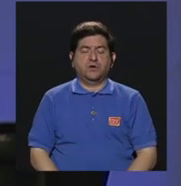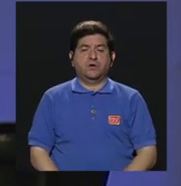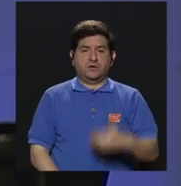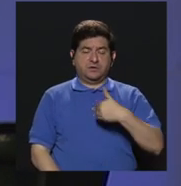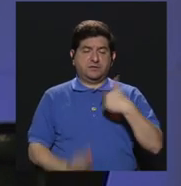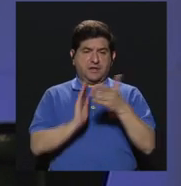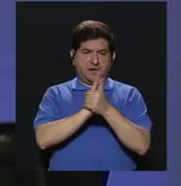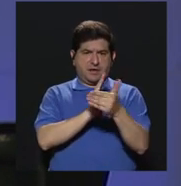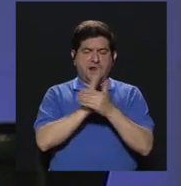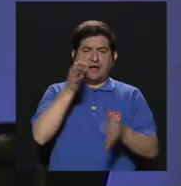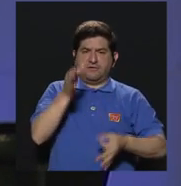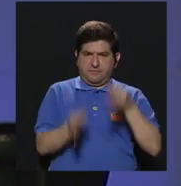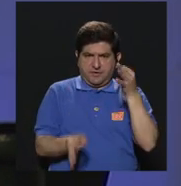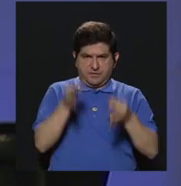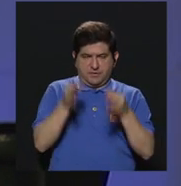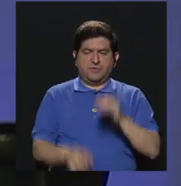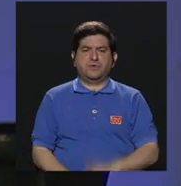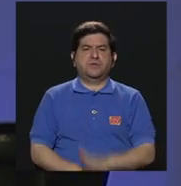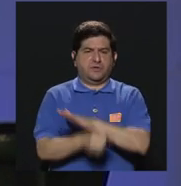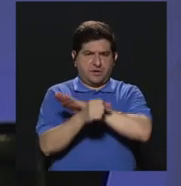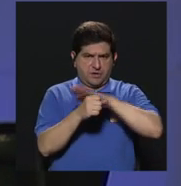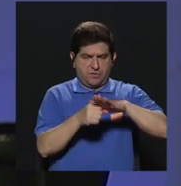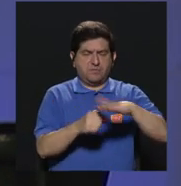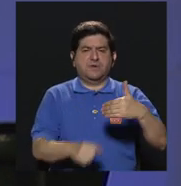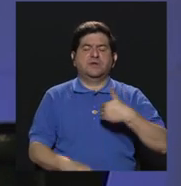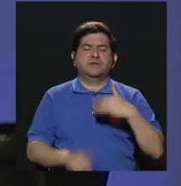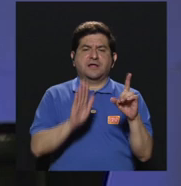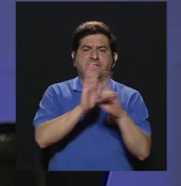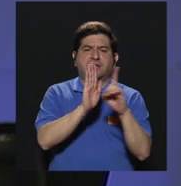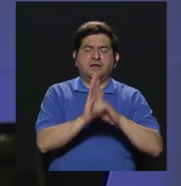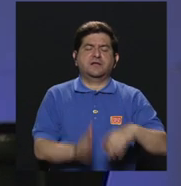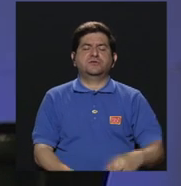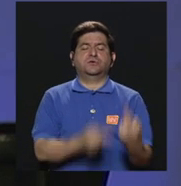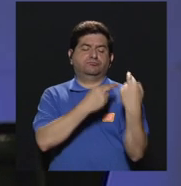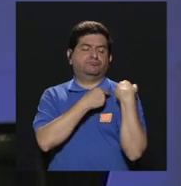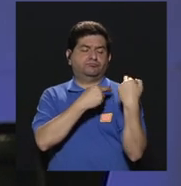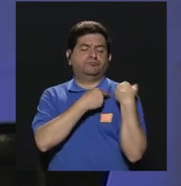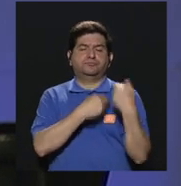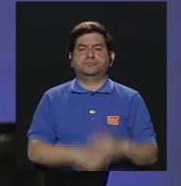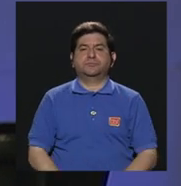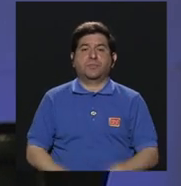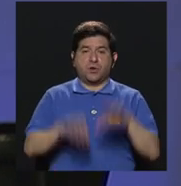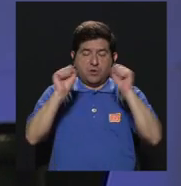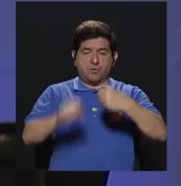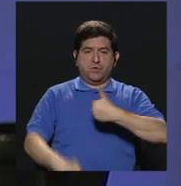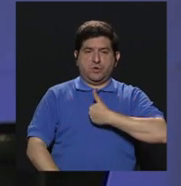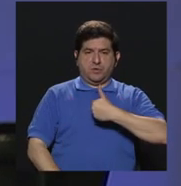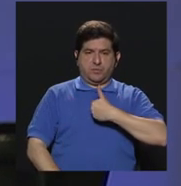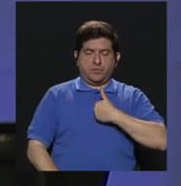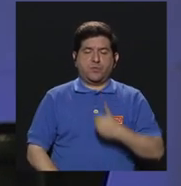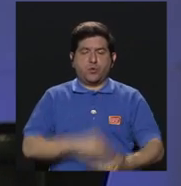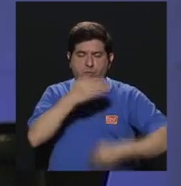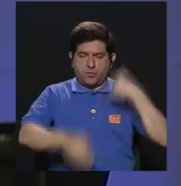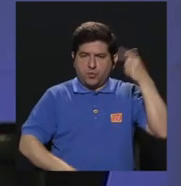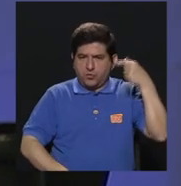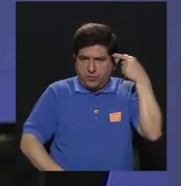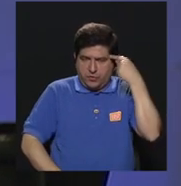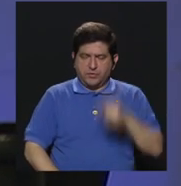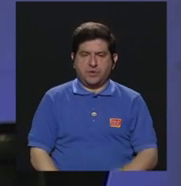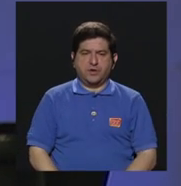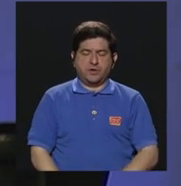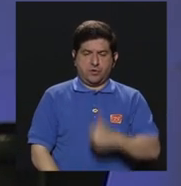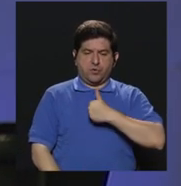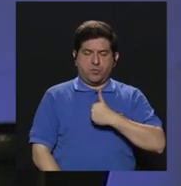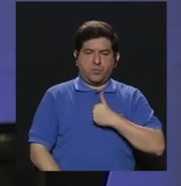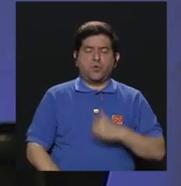con capacidad jurídica plena para adquirir derechos y obligaciones, para darse su propio gobierno, para darse su